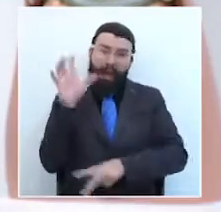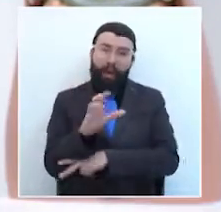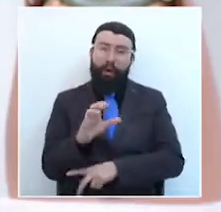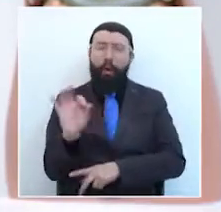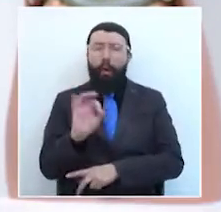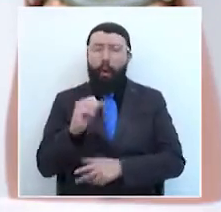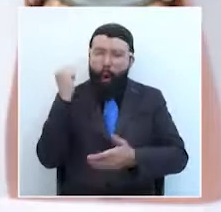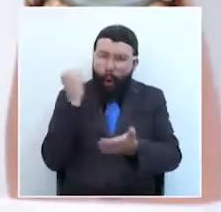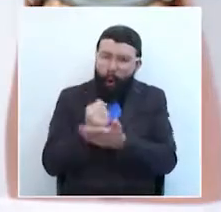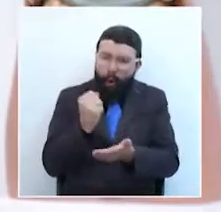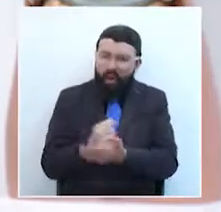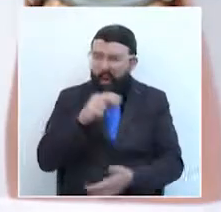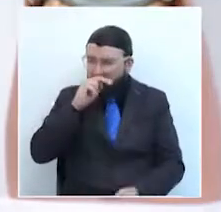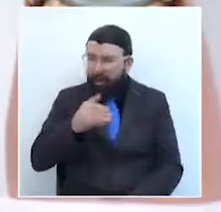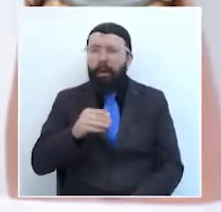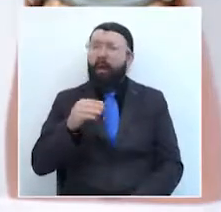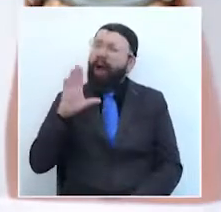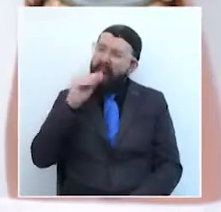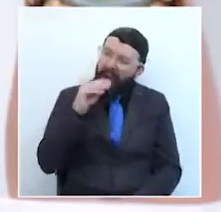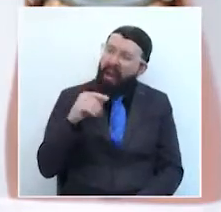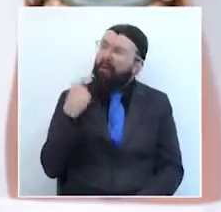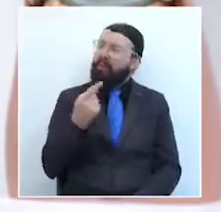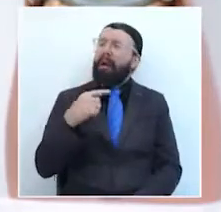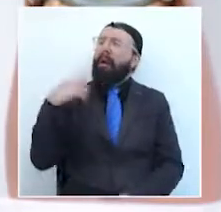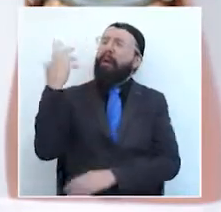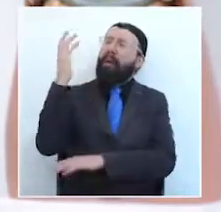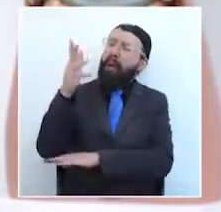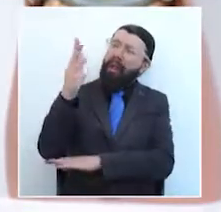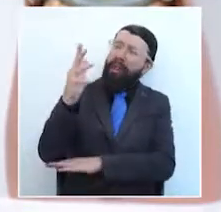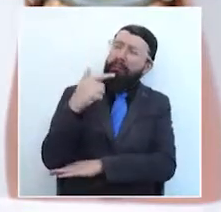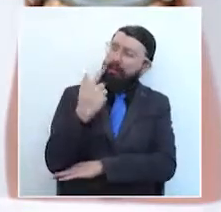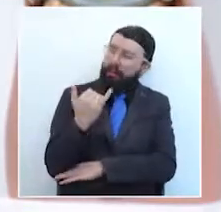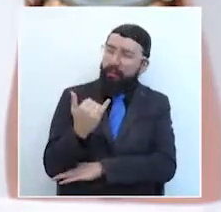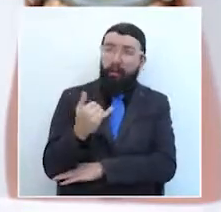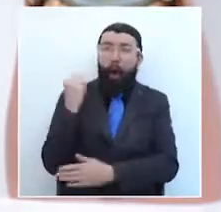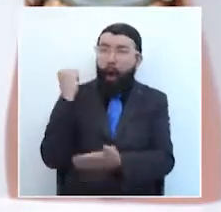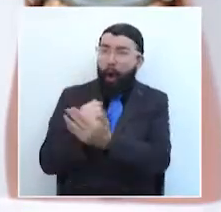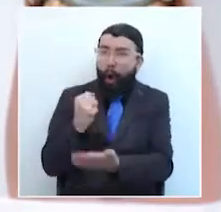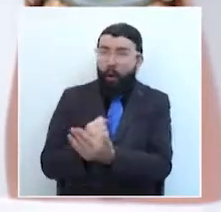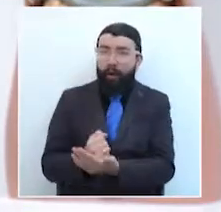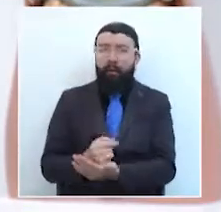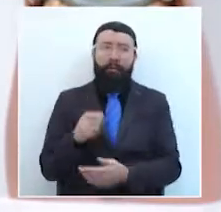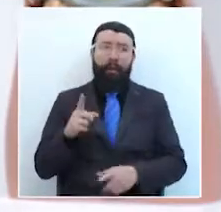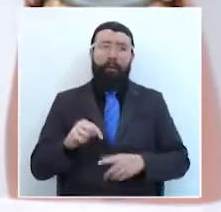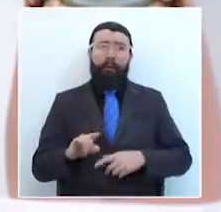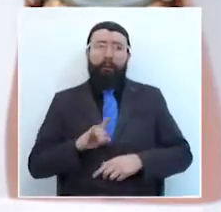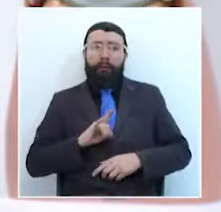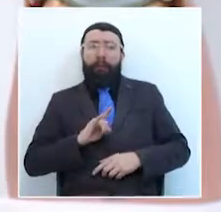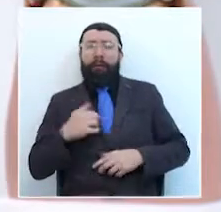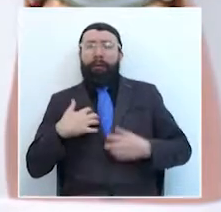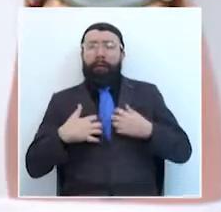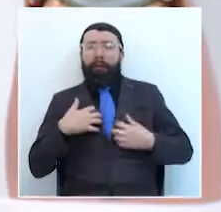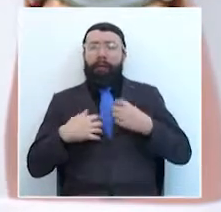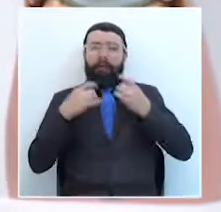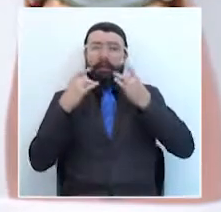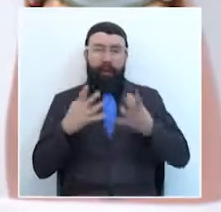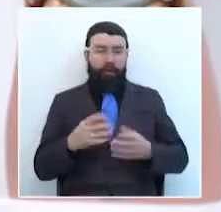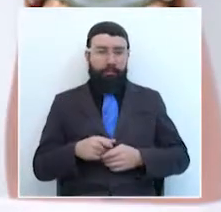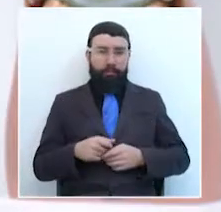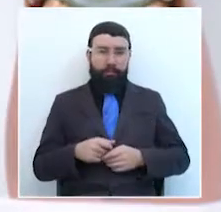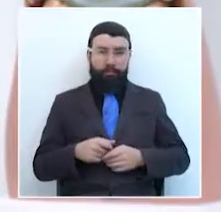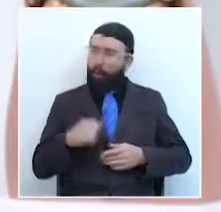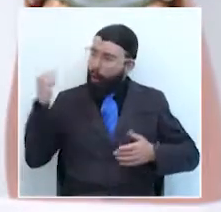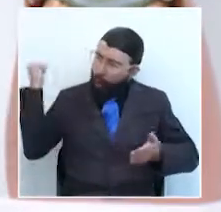niños a hablar en público a le hable y ahí también les están haciendo un daño eso no puede ser así como tan